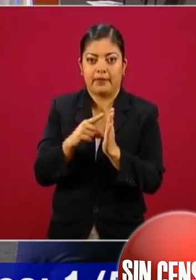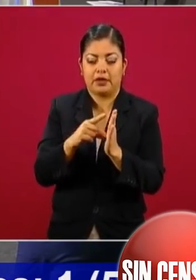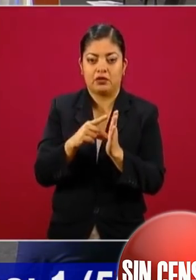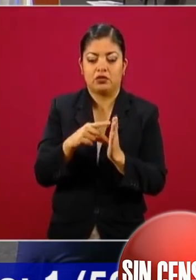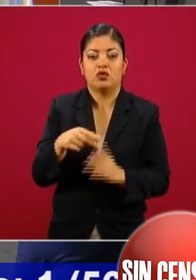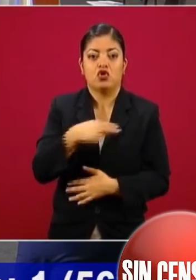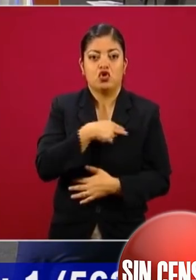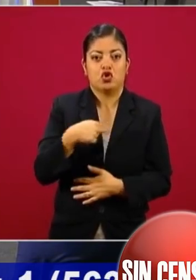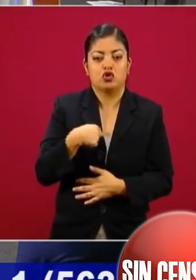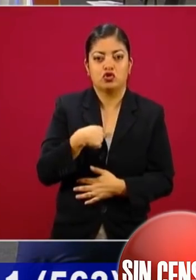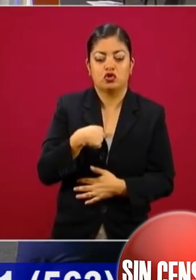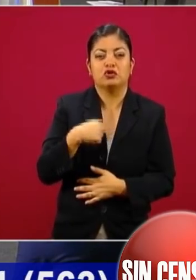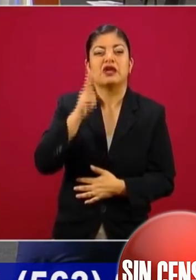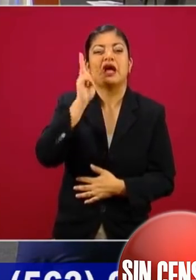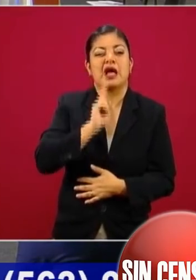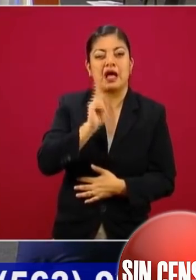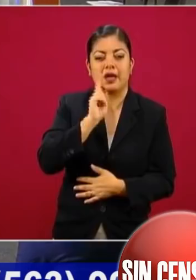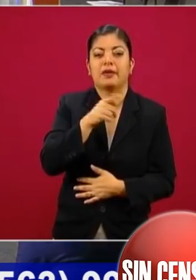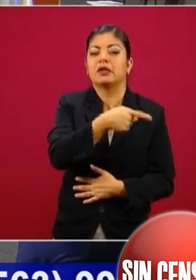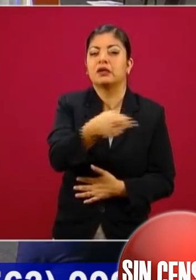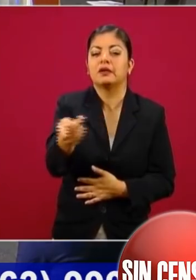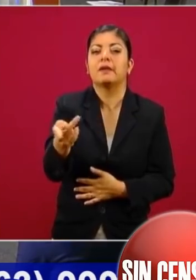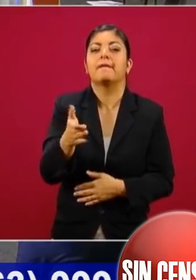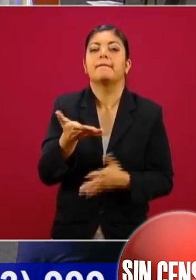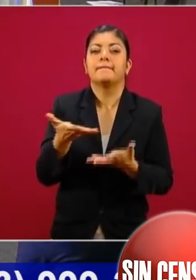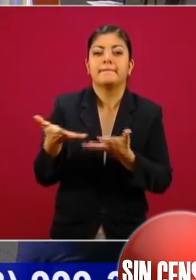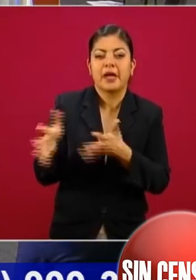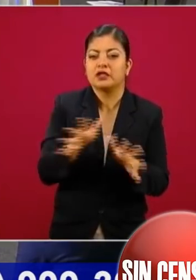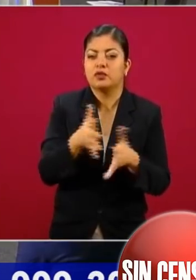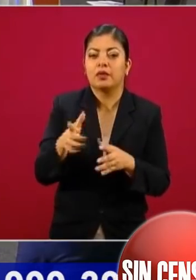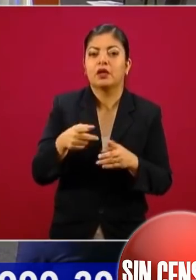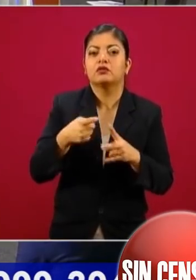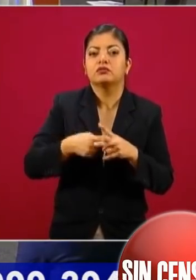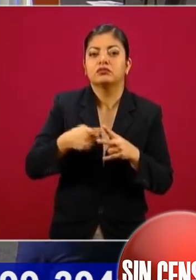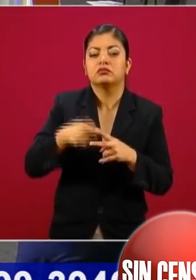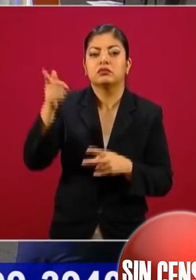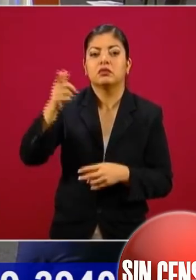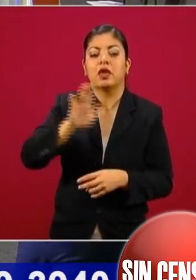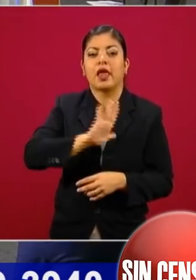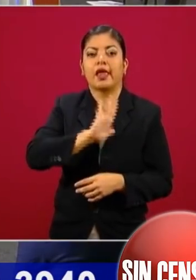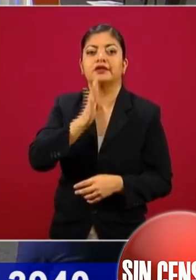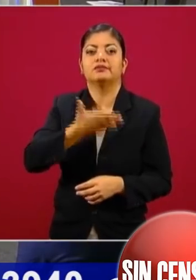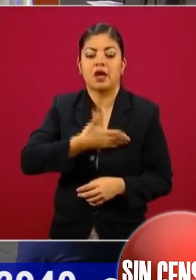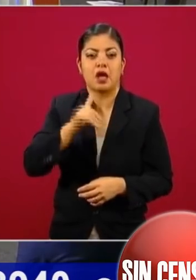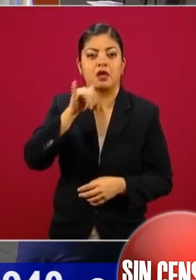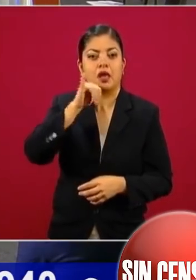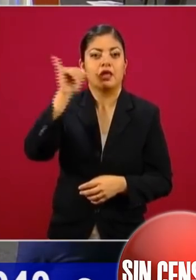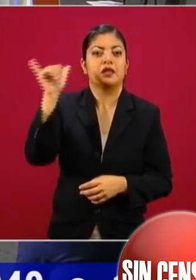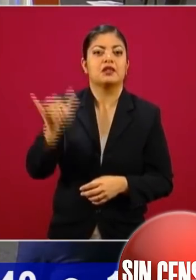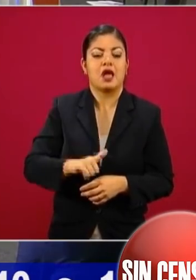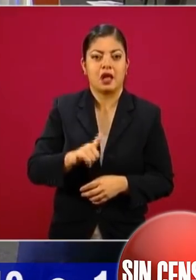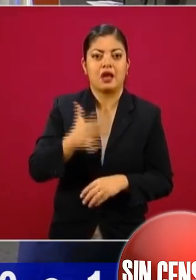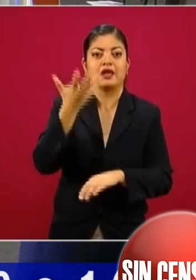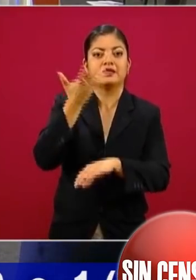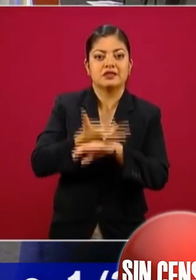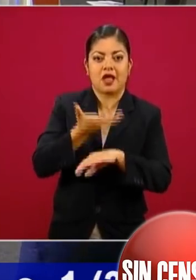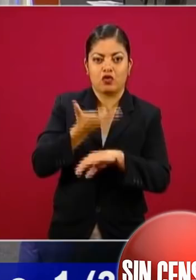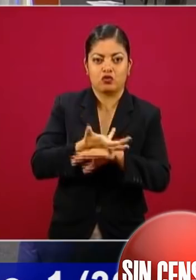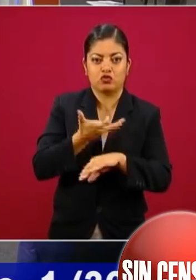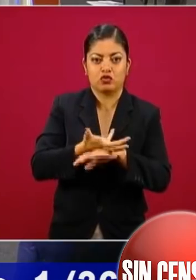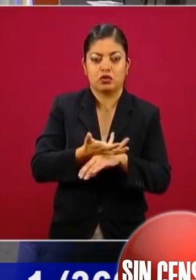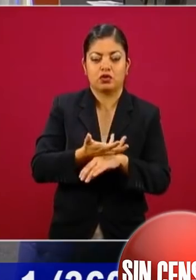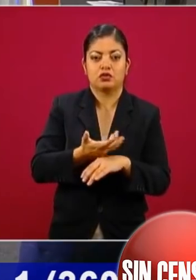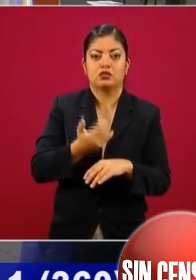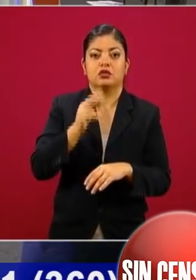que predijeran las epidemias que se habían vivido en España, en Italia, en Estados Unidos y en